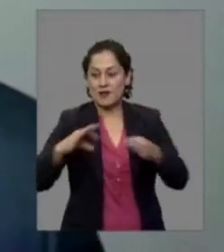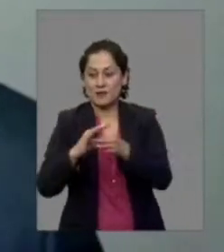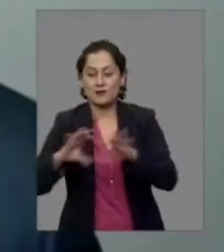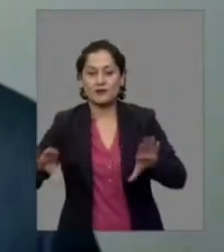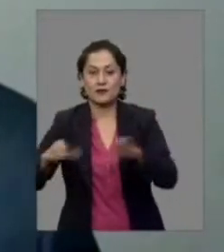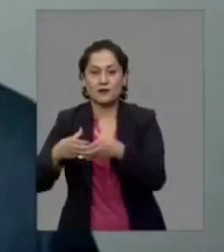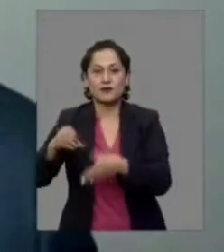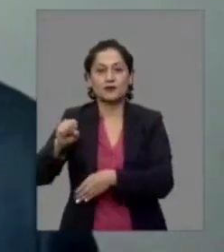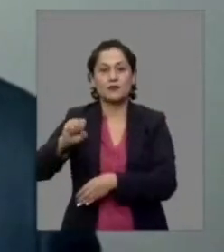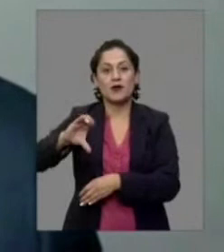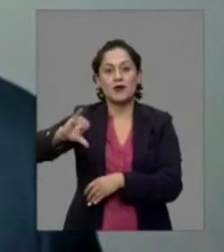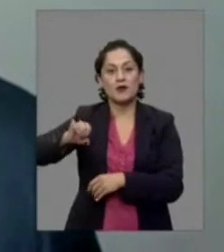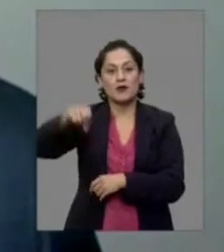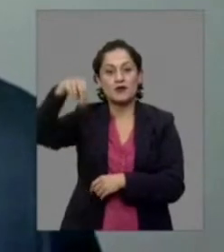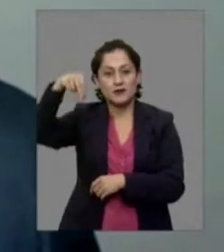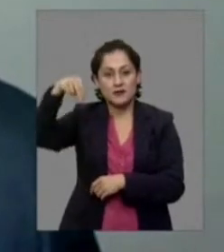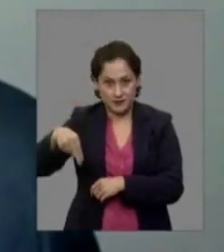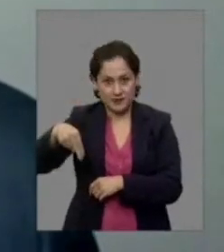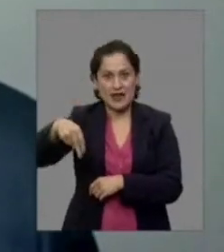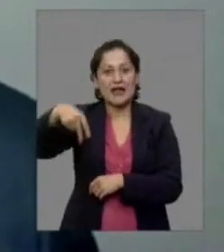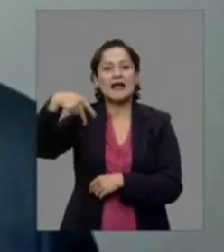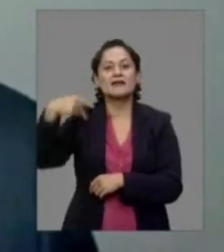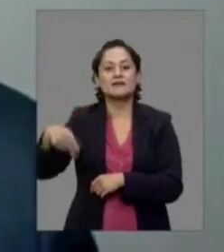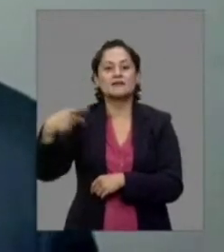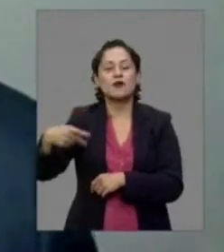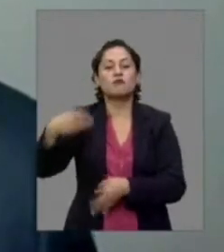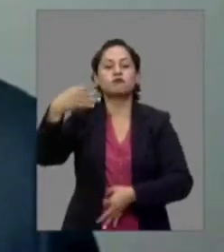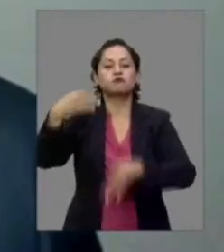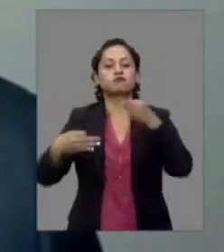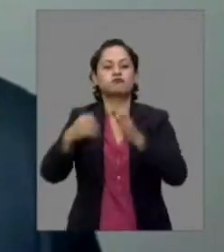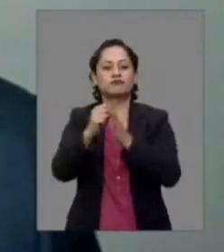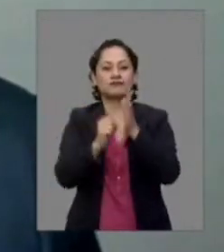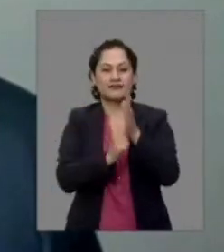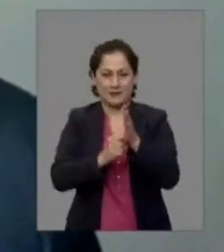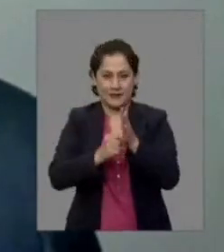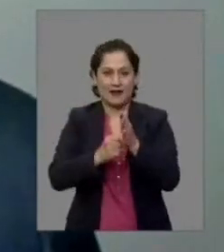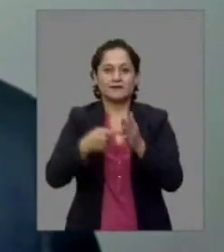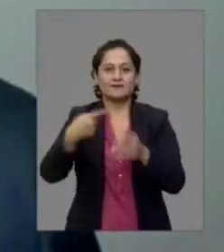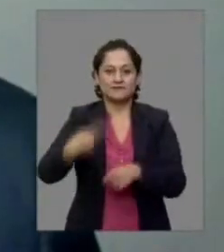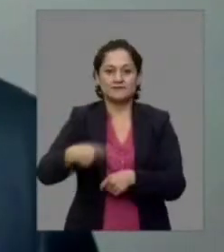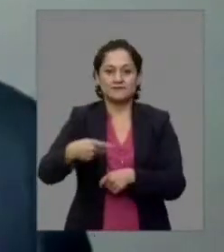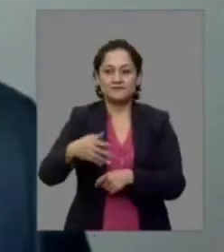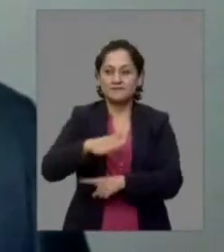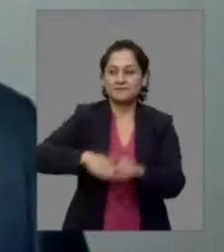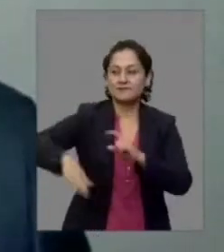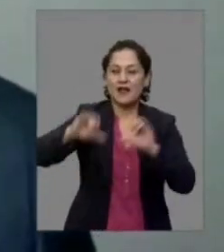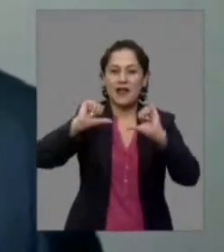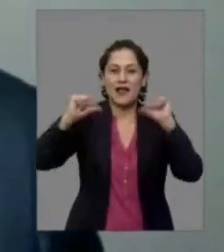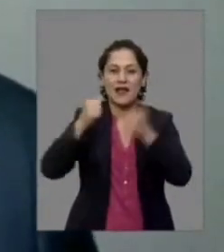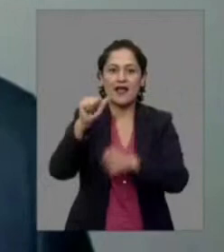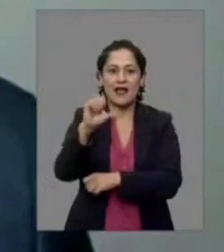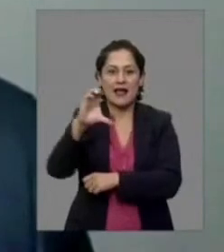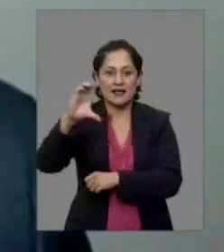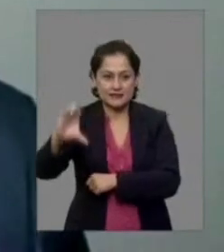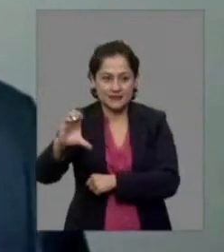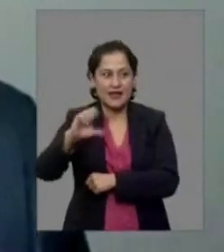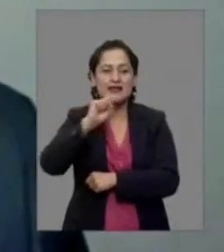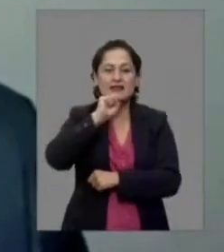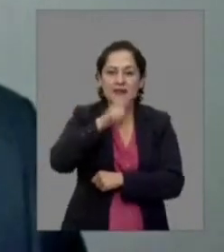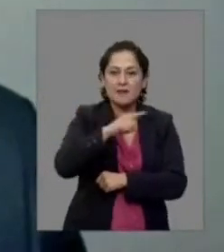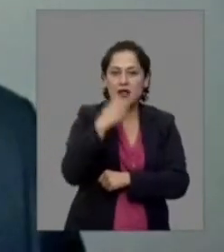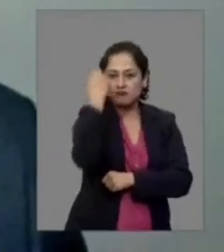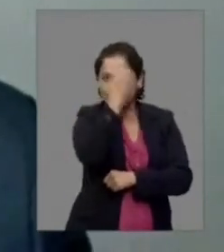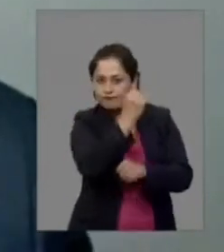de Justicia de la Nación y el Poder Judicial de la Federación con la sociedad civil y la academia. Participarán